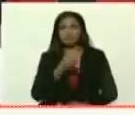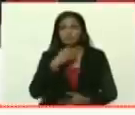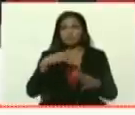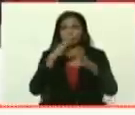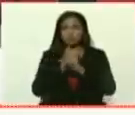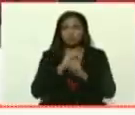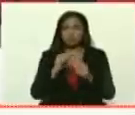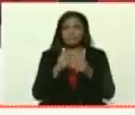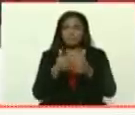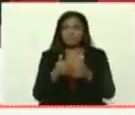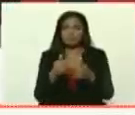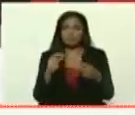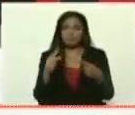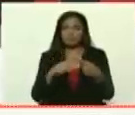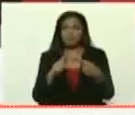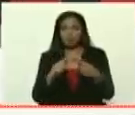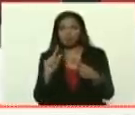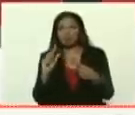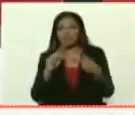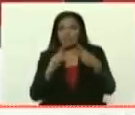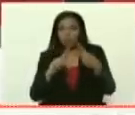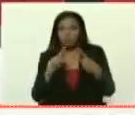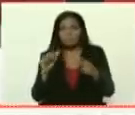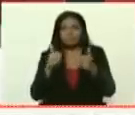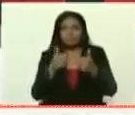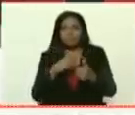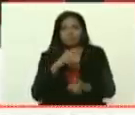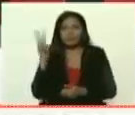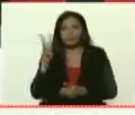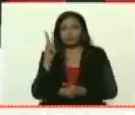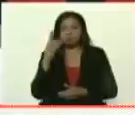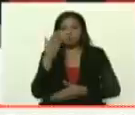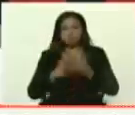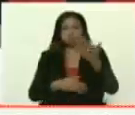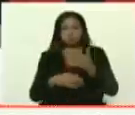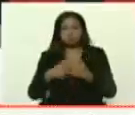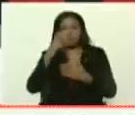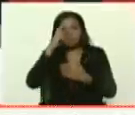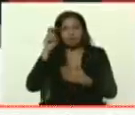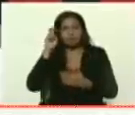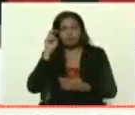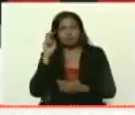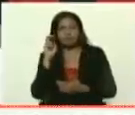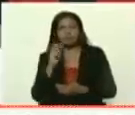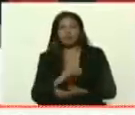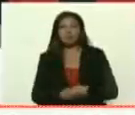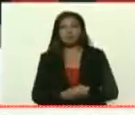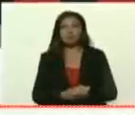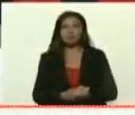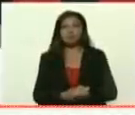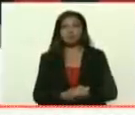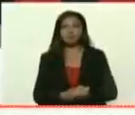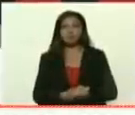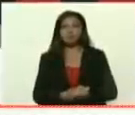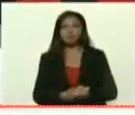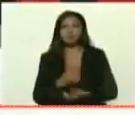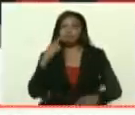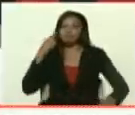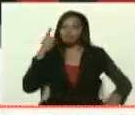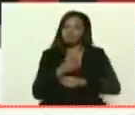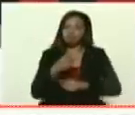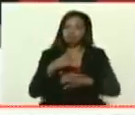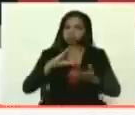Empiezo por la segunda pregunta. Ya Venezuela, a través de la Cancillería, el vicecanciller William Castillo, exigió